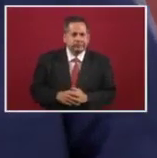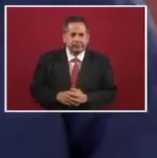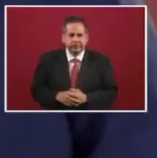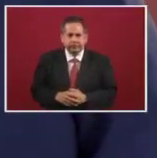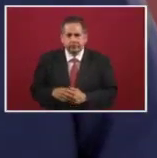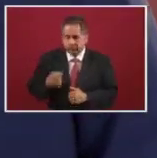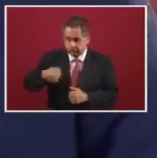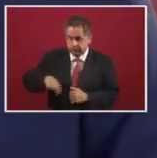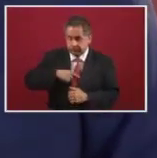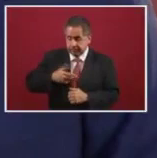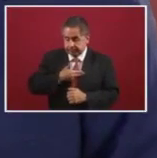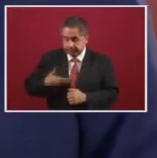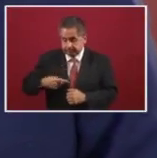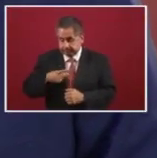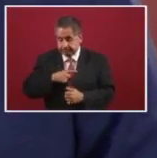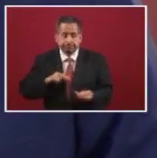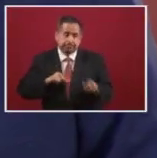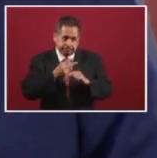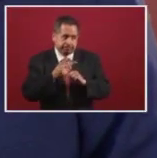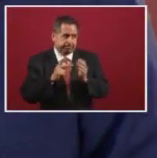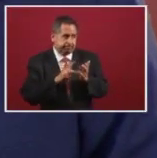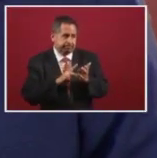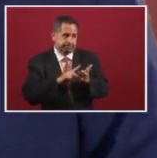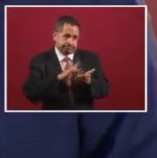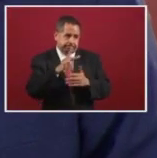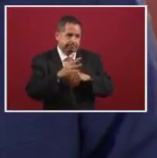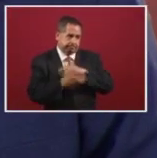les tenía que dar.